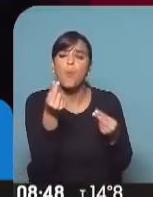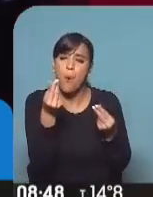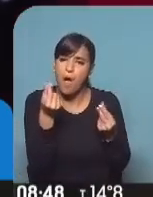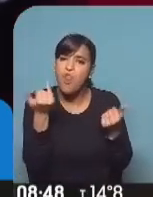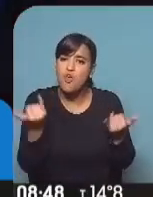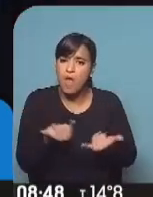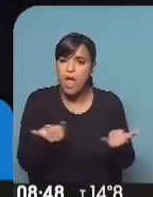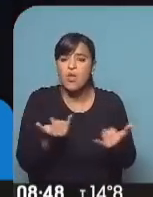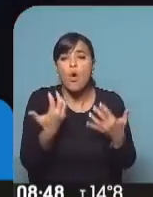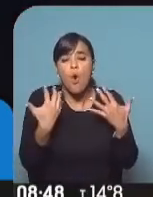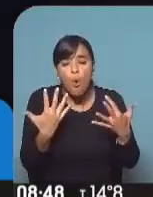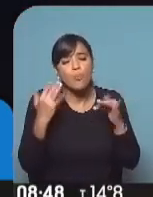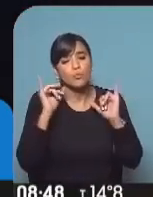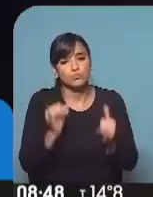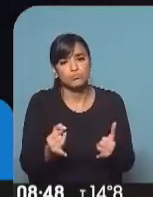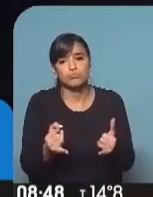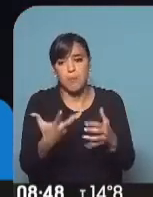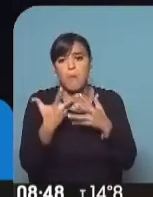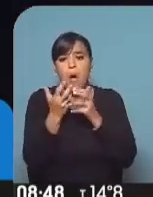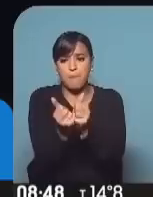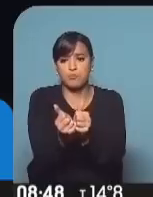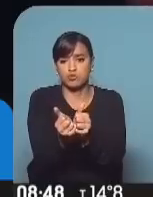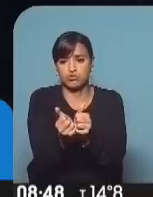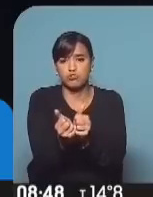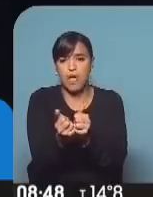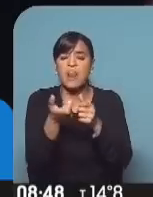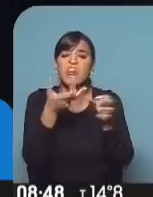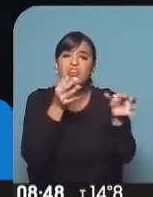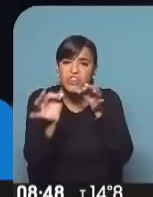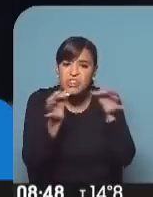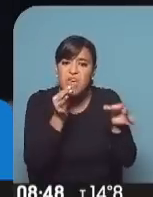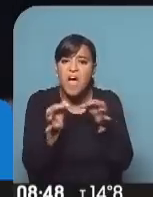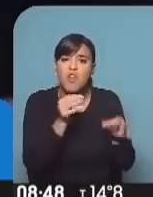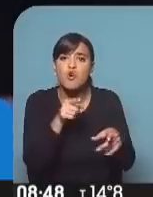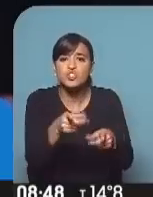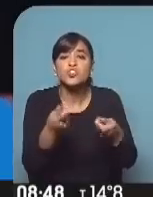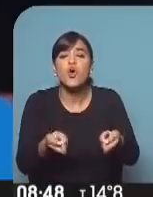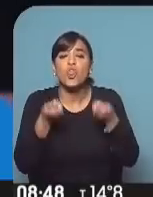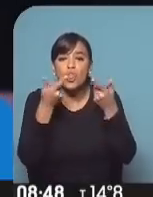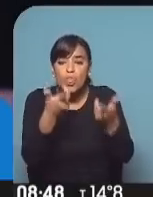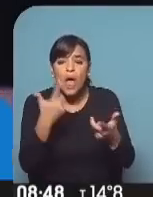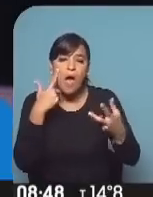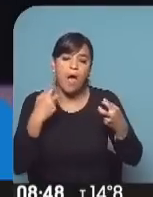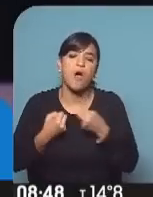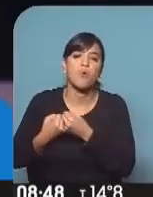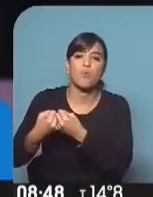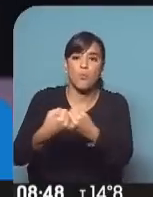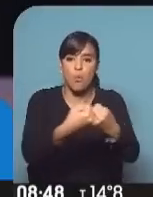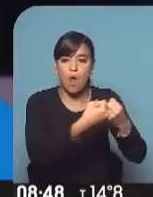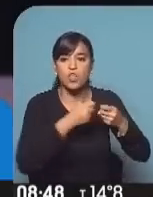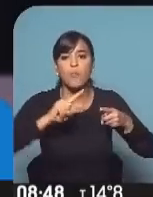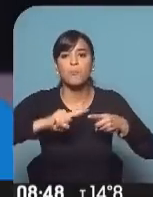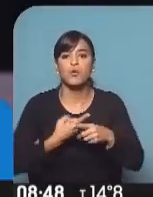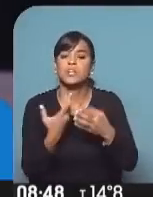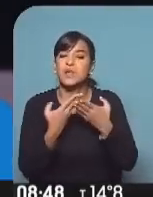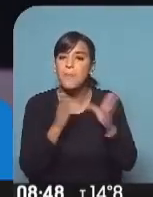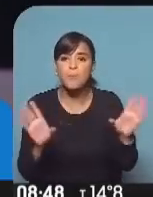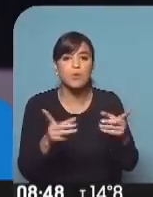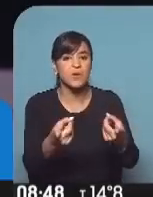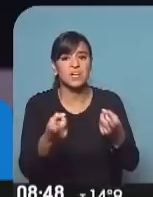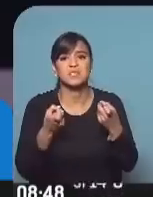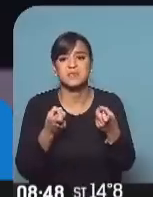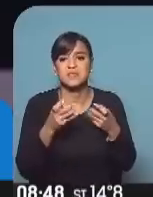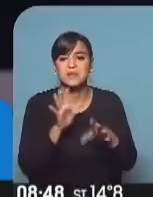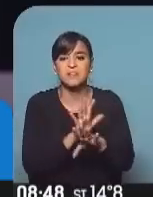y por supuesto vamos a apoyar todo tipo de diálogo que genere el consenso en políticas públicas que necesita dar